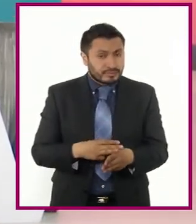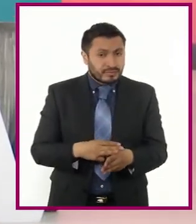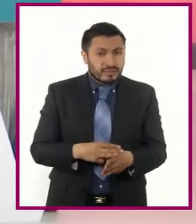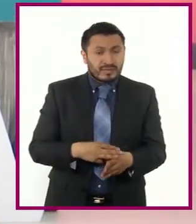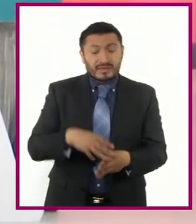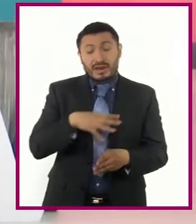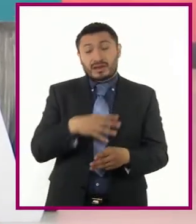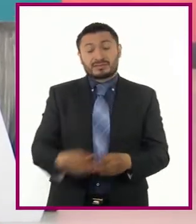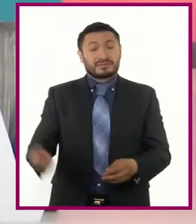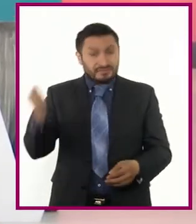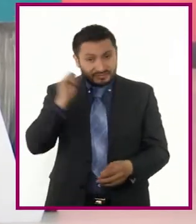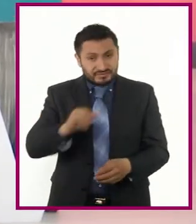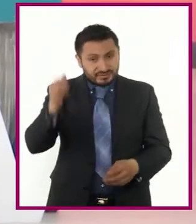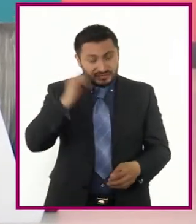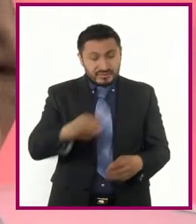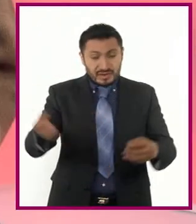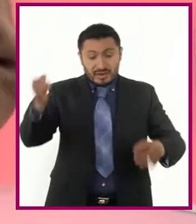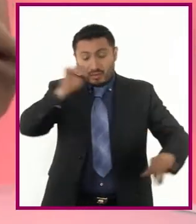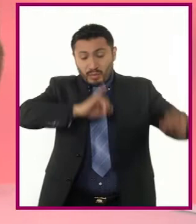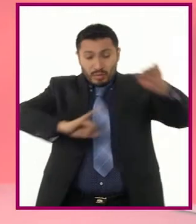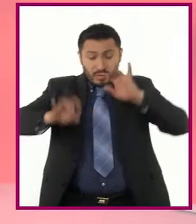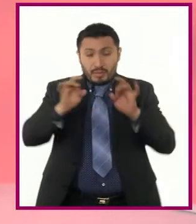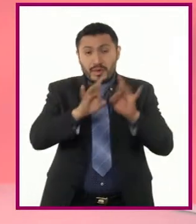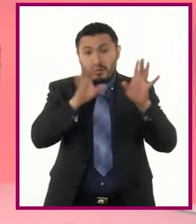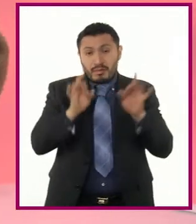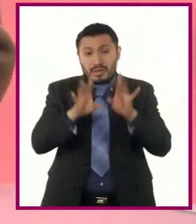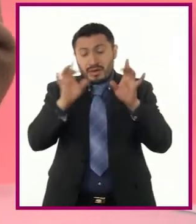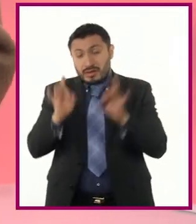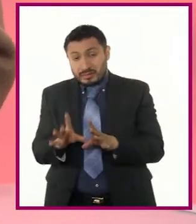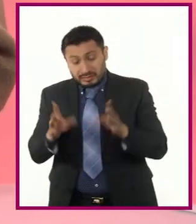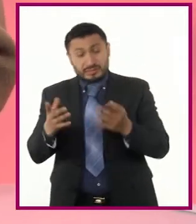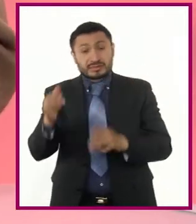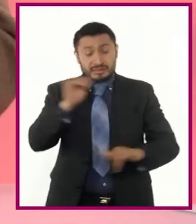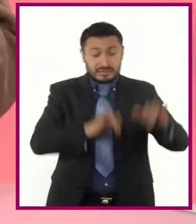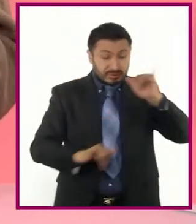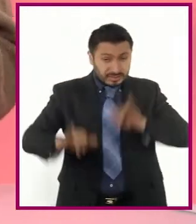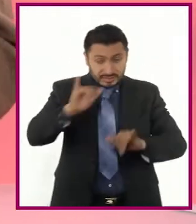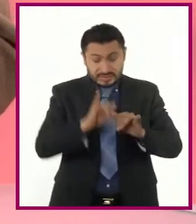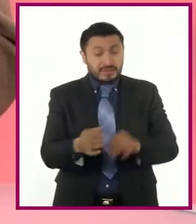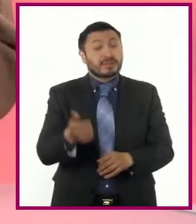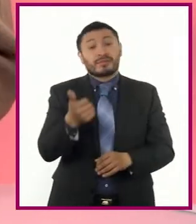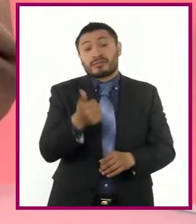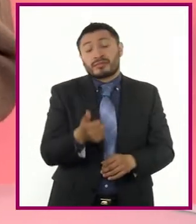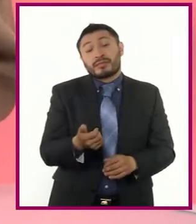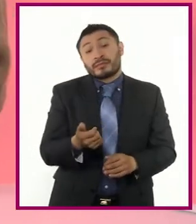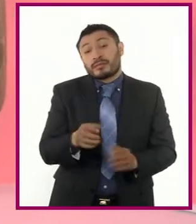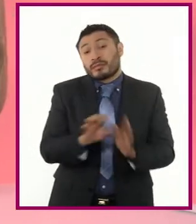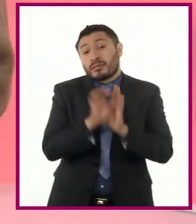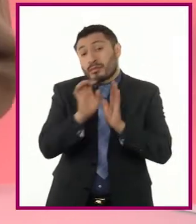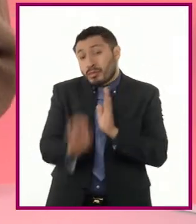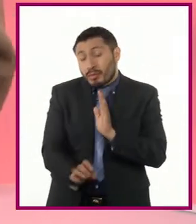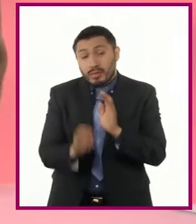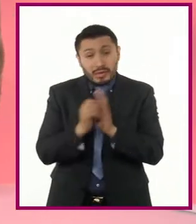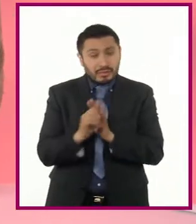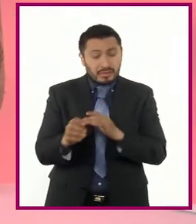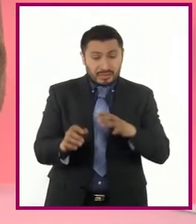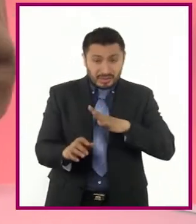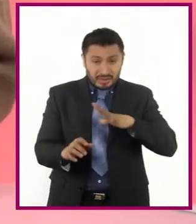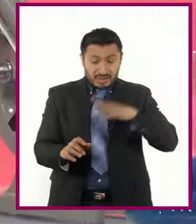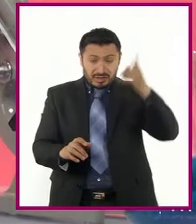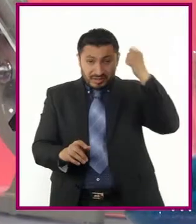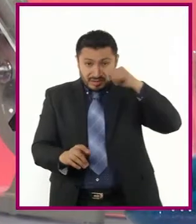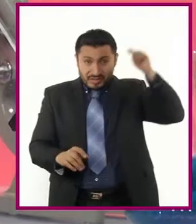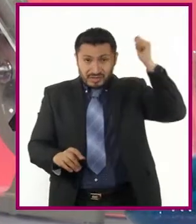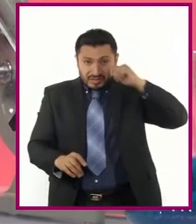de reacciones químicas, tanto de tipo inorgánico como de tipo orgánico. Tan es así que tenemos estas teorías científicas